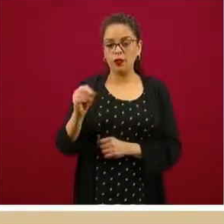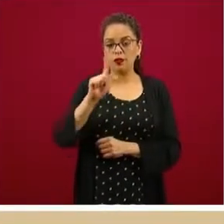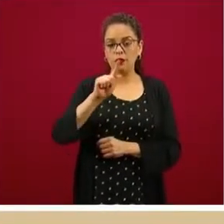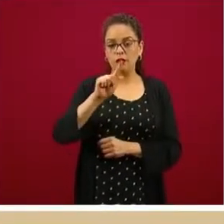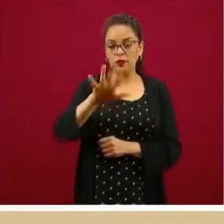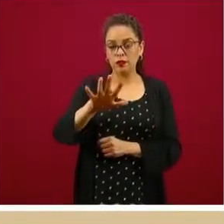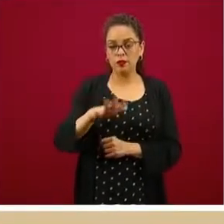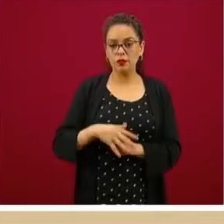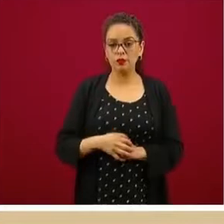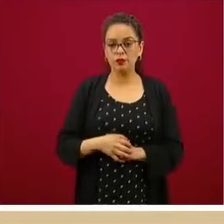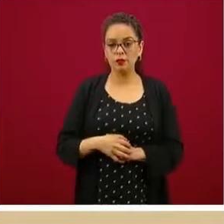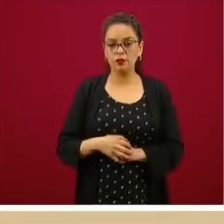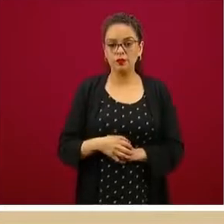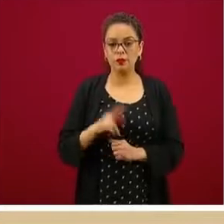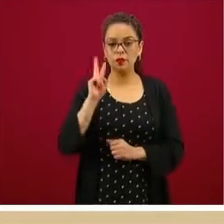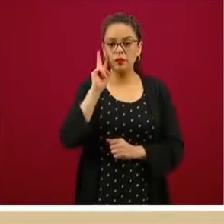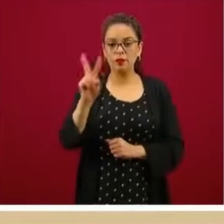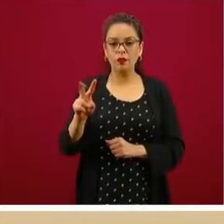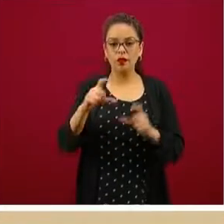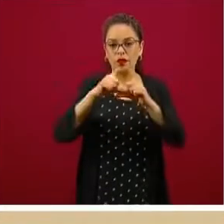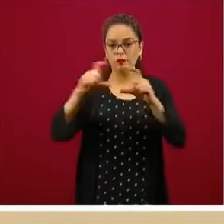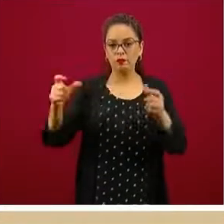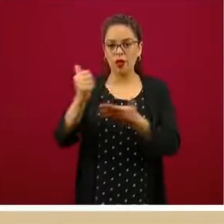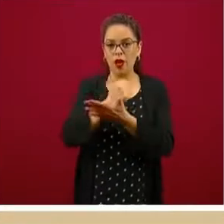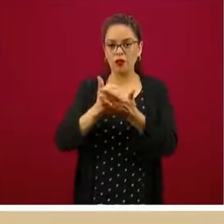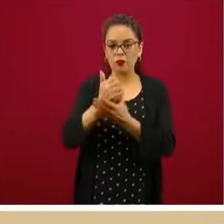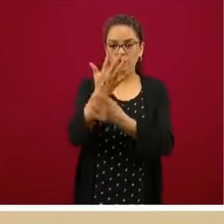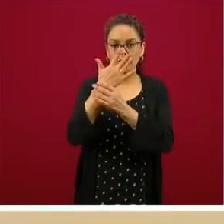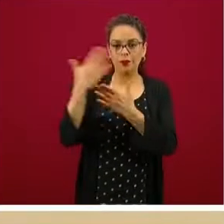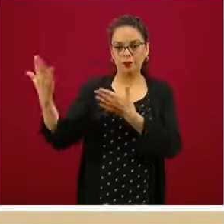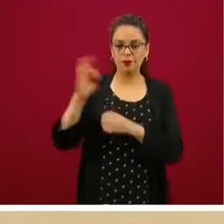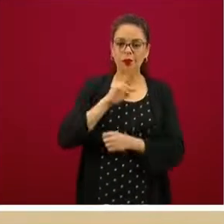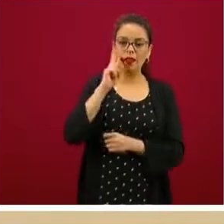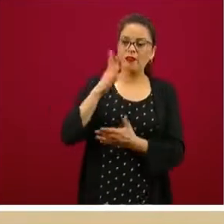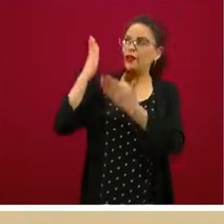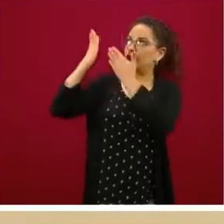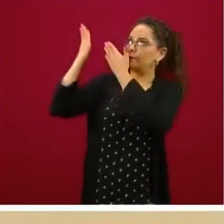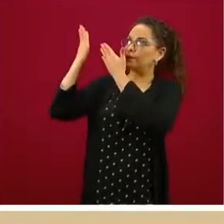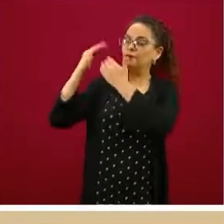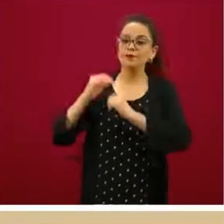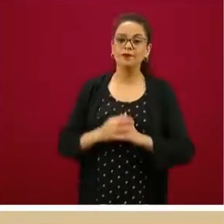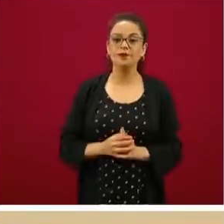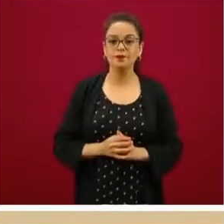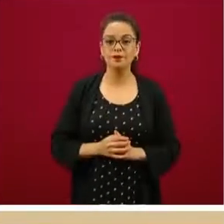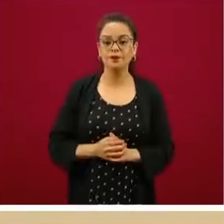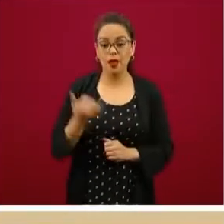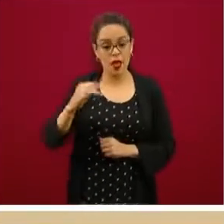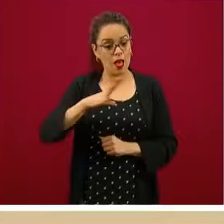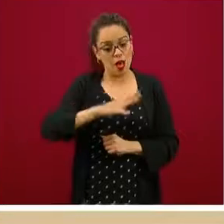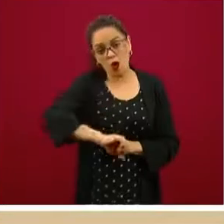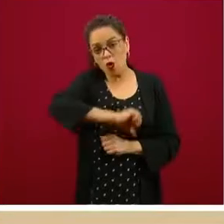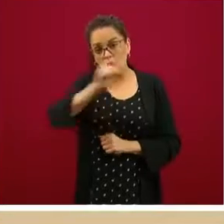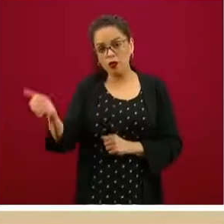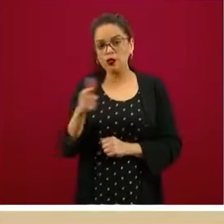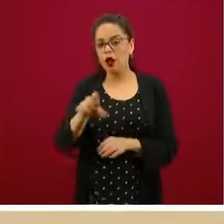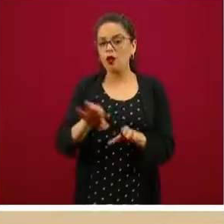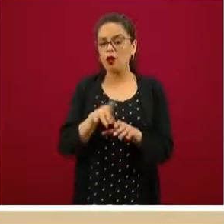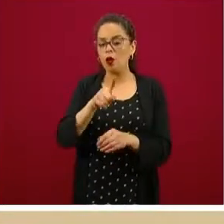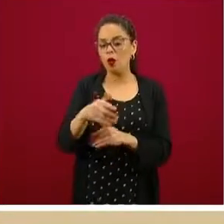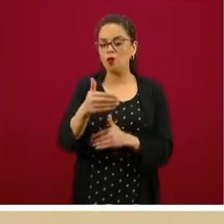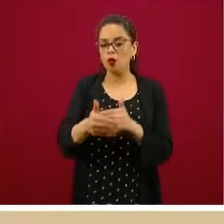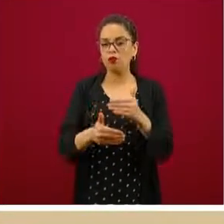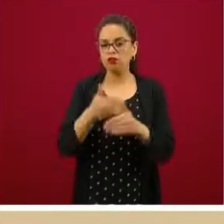280.575, se muestran en la casilla azul en el lado derecho de la diapositiva, y aquí están las que se procesan. Estas son